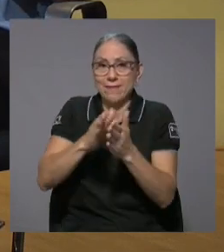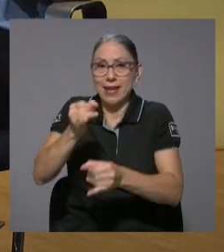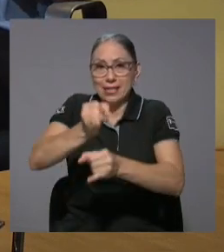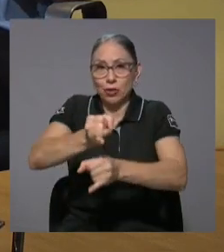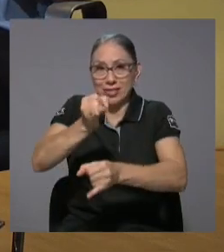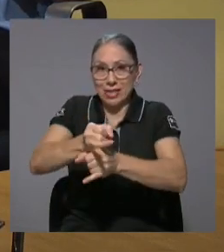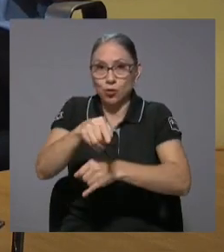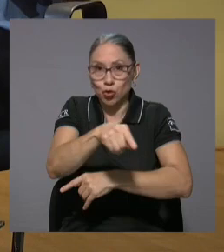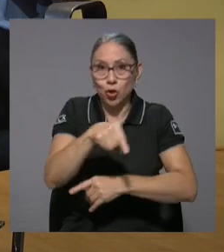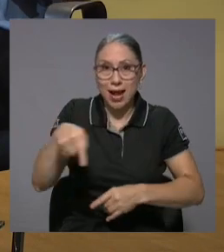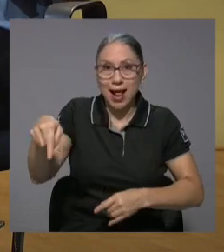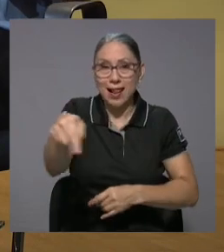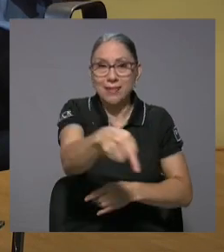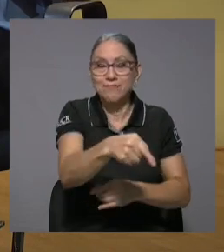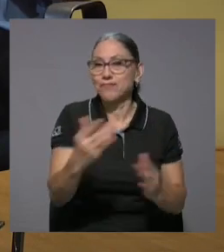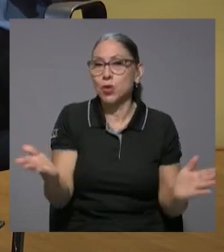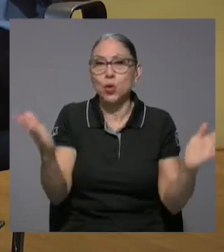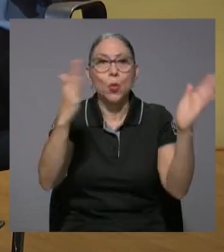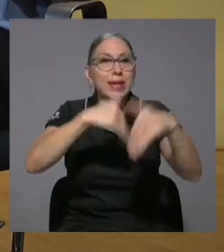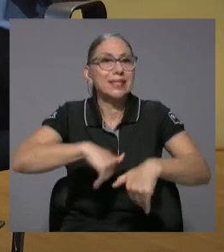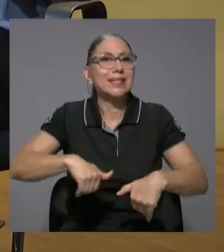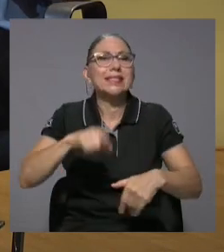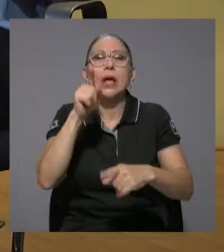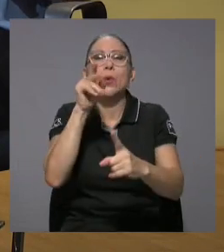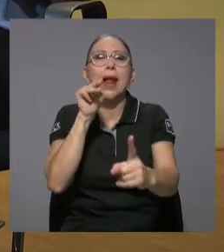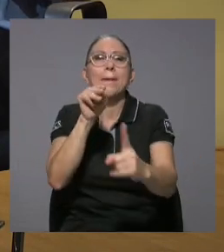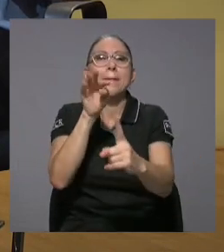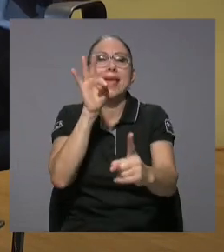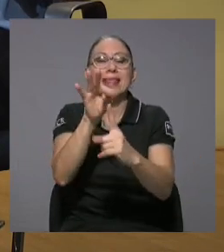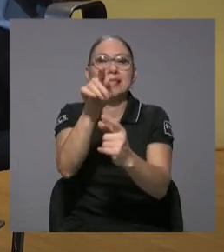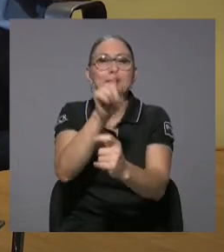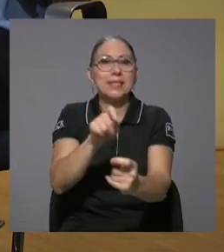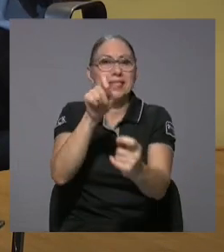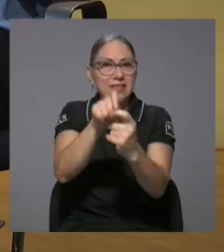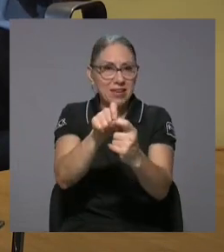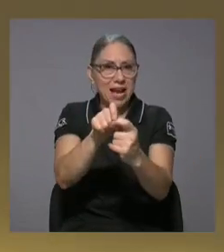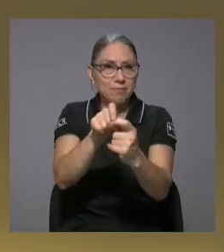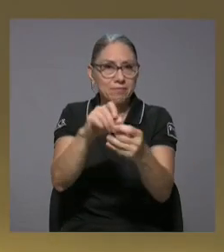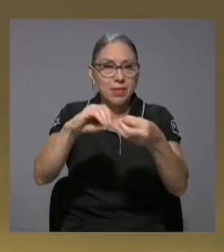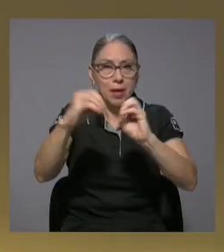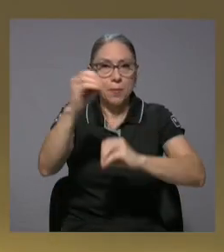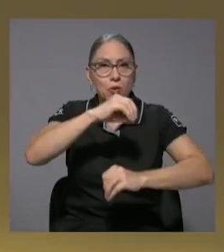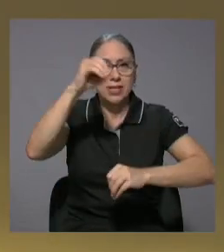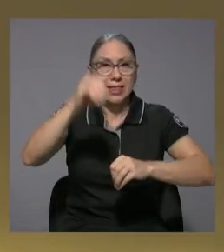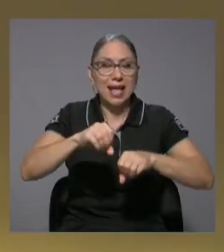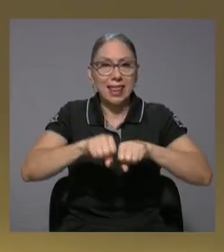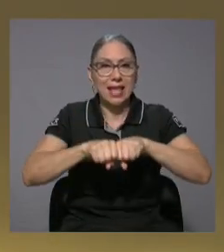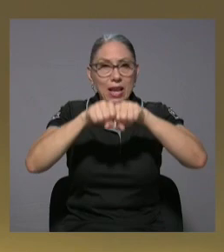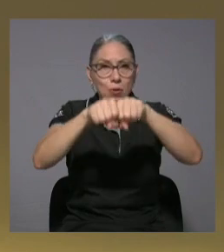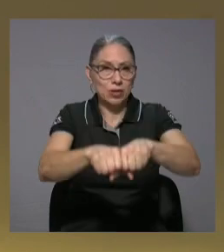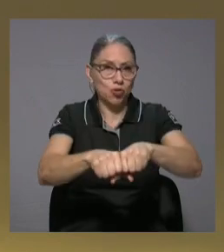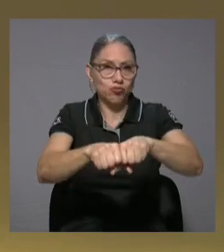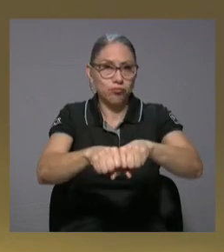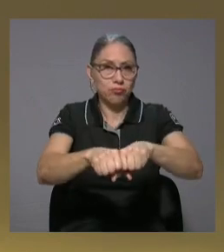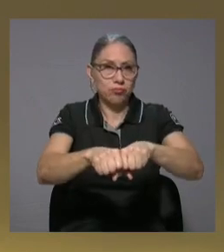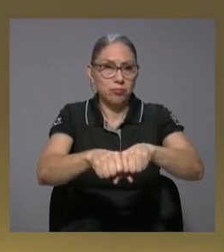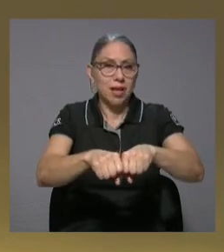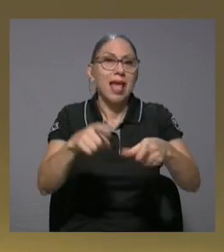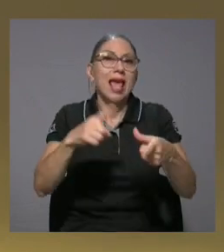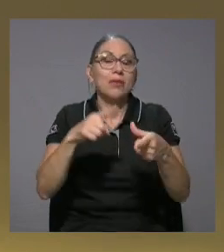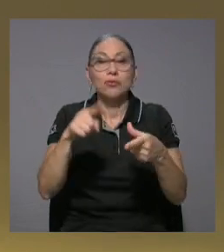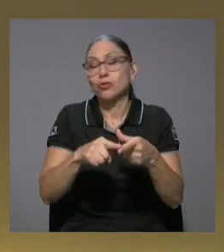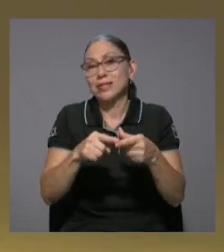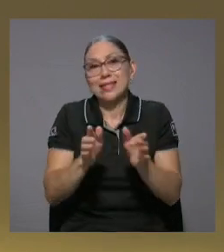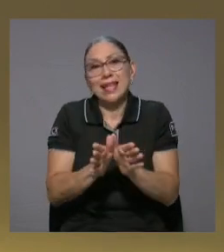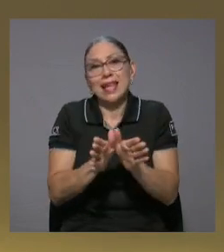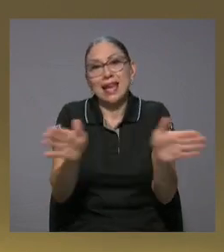públicas, no existe una meta específica de porcentaje de graduación por cortes, ¿no? En general, los